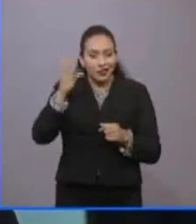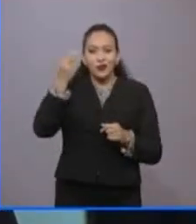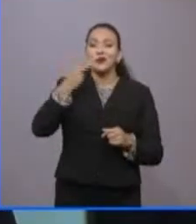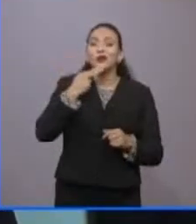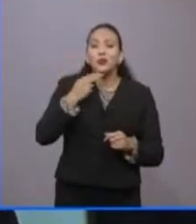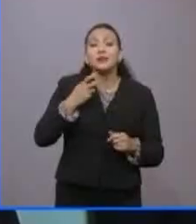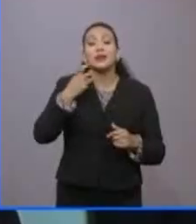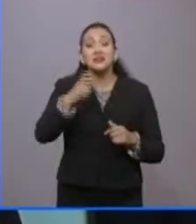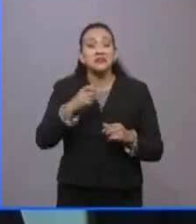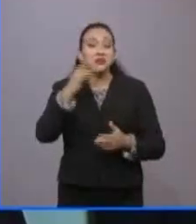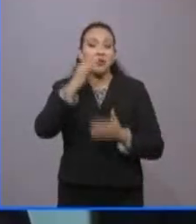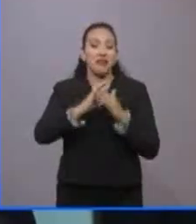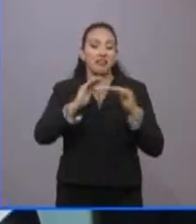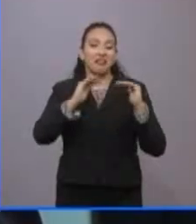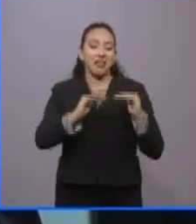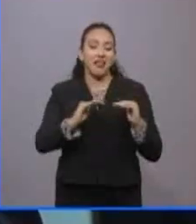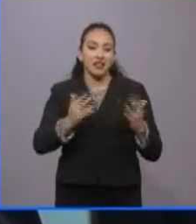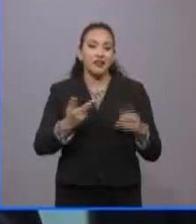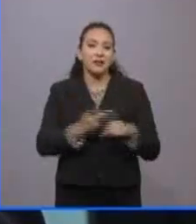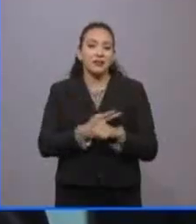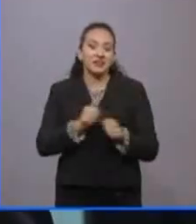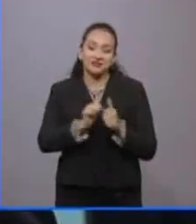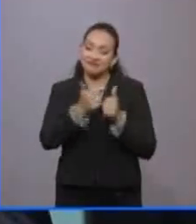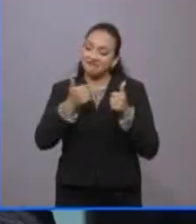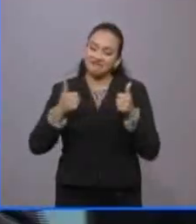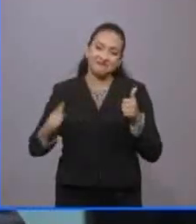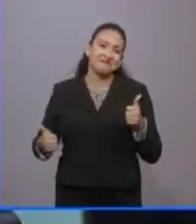el riesgo de quedarse rezagada.